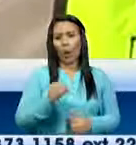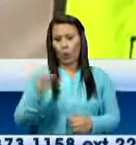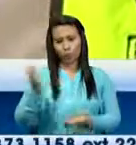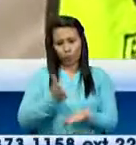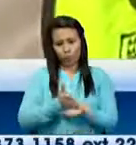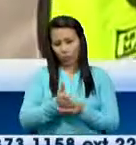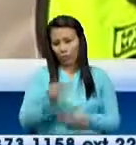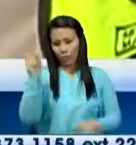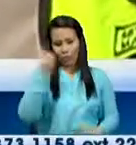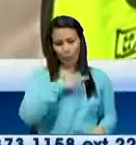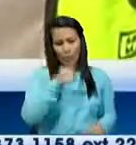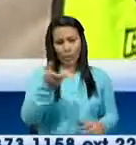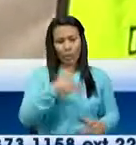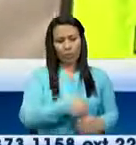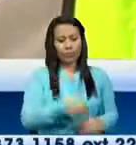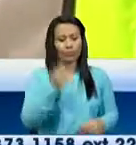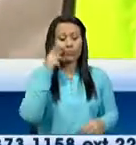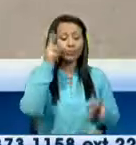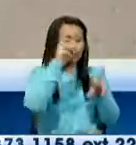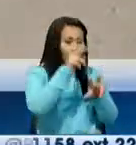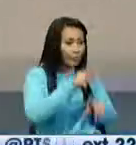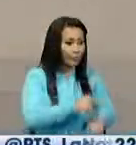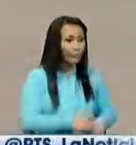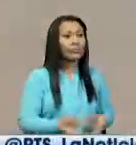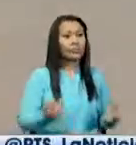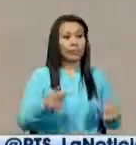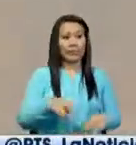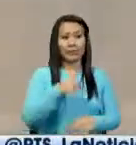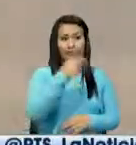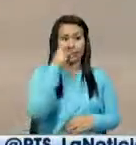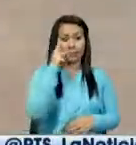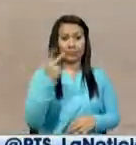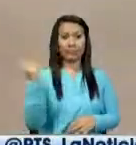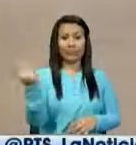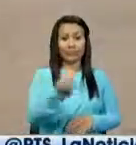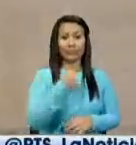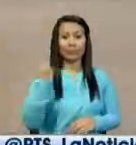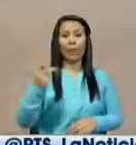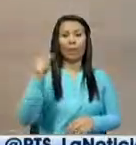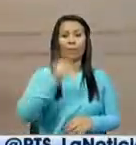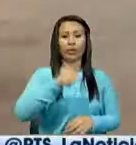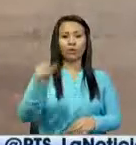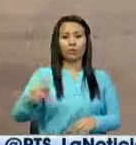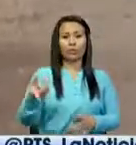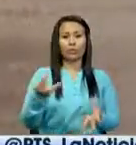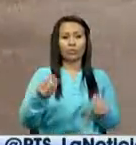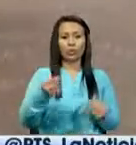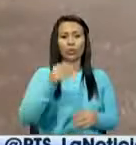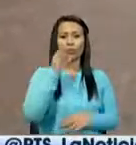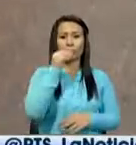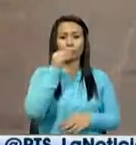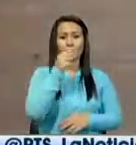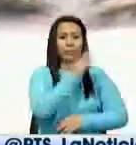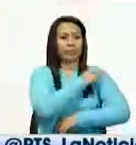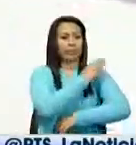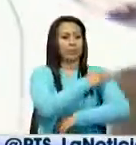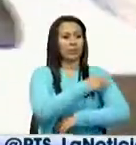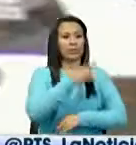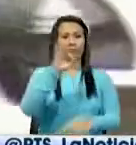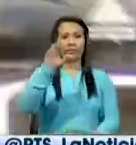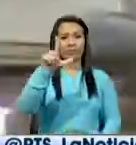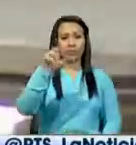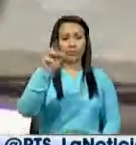blancas. ¿Es el registro a motociclistas? Así es. En el caso del circuito Portete, a cargo de la subteniente Flores, se